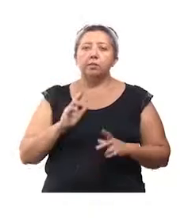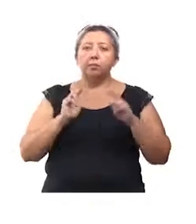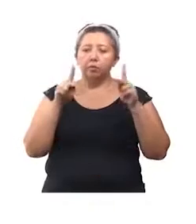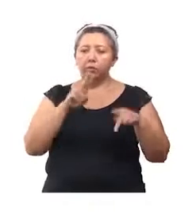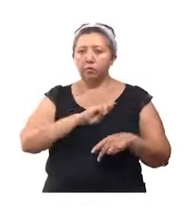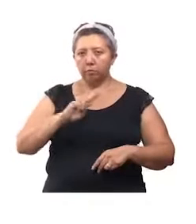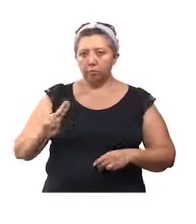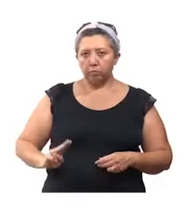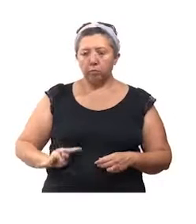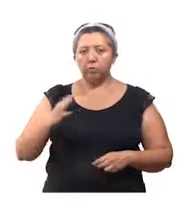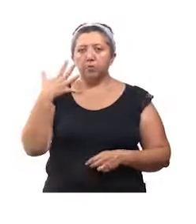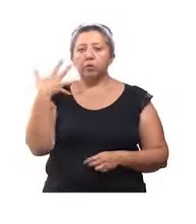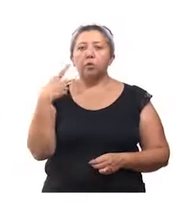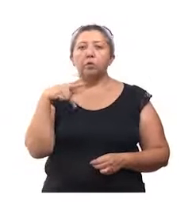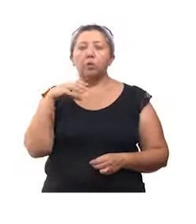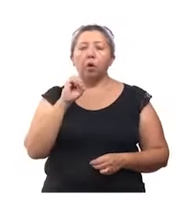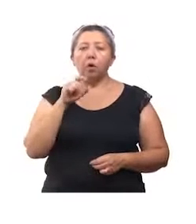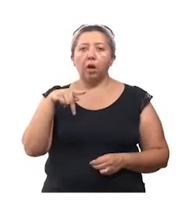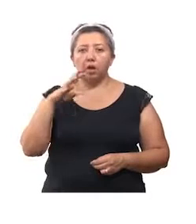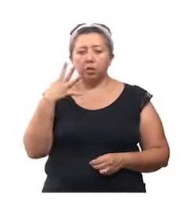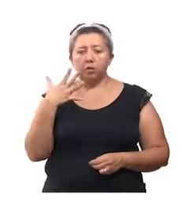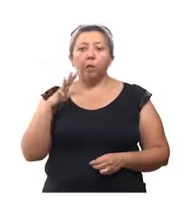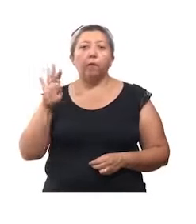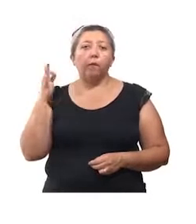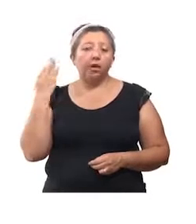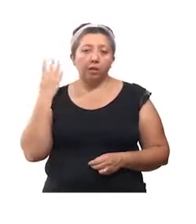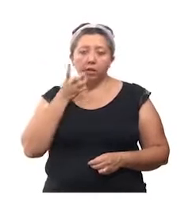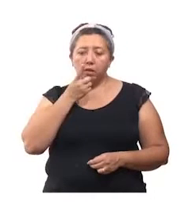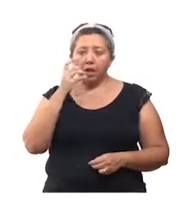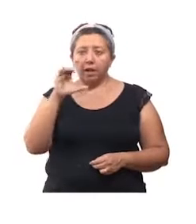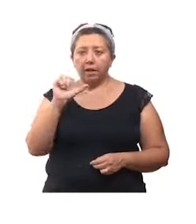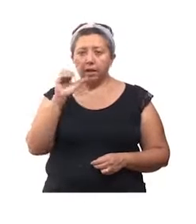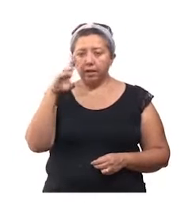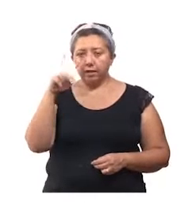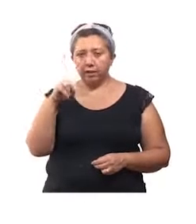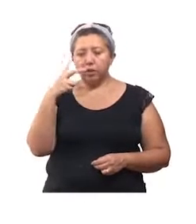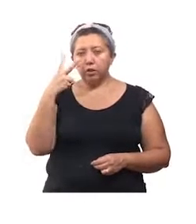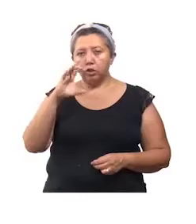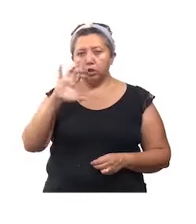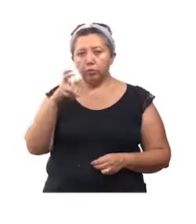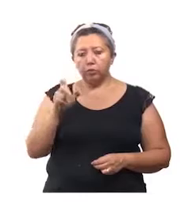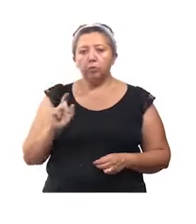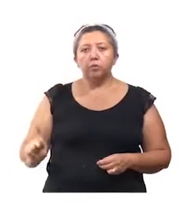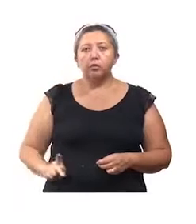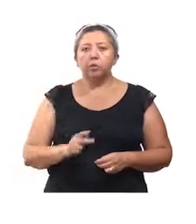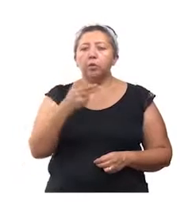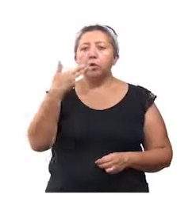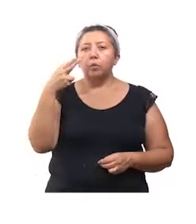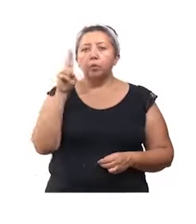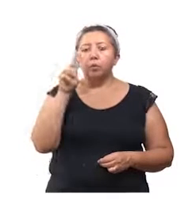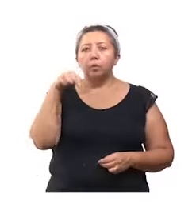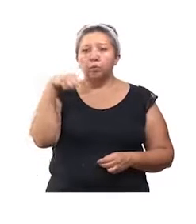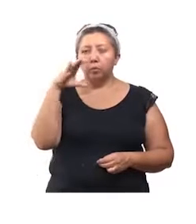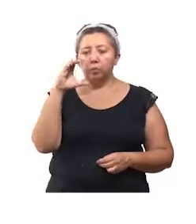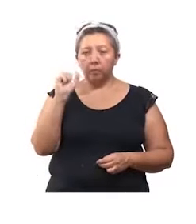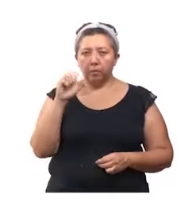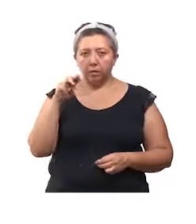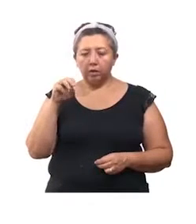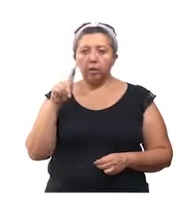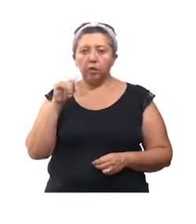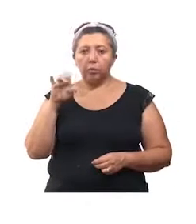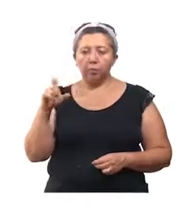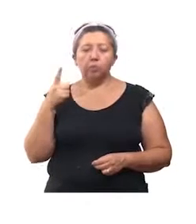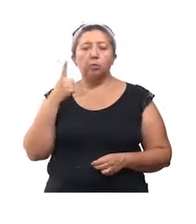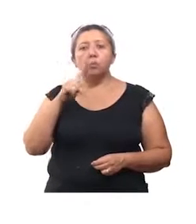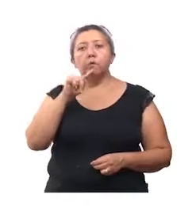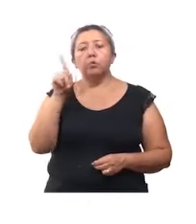8 en Motul, 5 en Concal y 5 foráneos, 4 en Acanqué, 2 en Chicxulub Pueblo, Junucmá, Izamal, Tecash y Ticul,